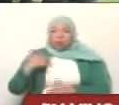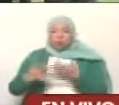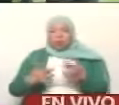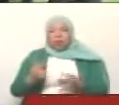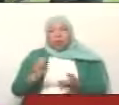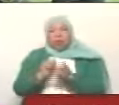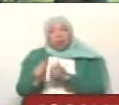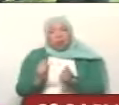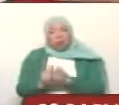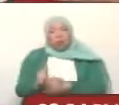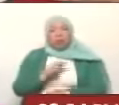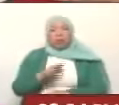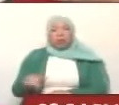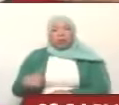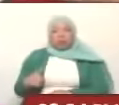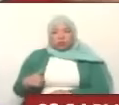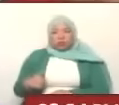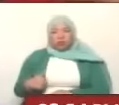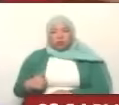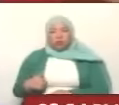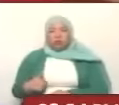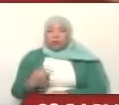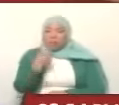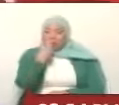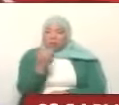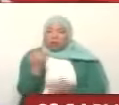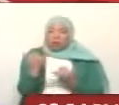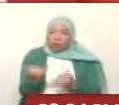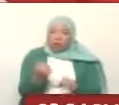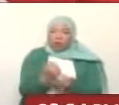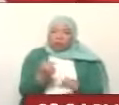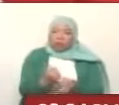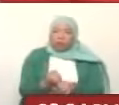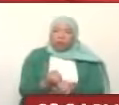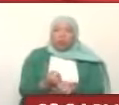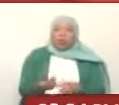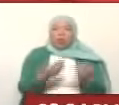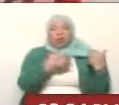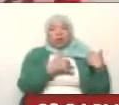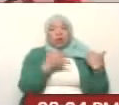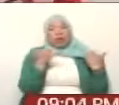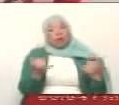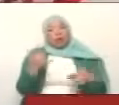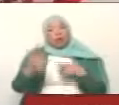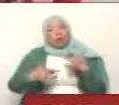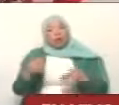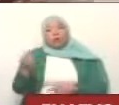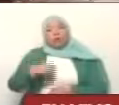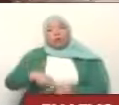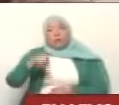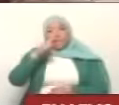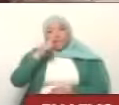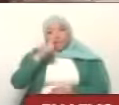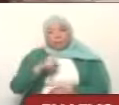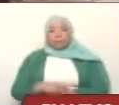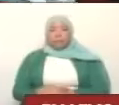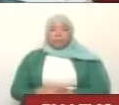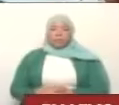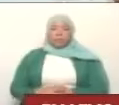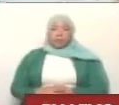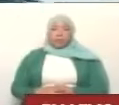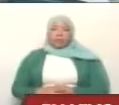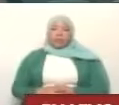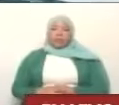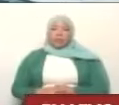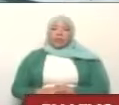los de Portuguesa, los pueblos que ha visitado usted momentáneamente, tiene esa receptividad, como los de Mamera y todas las que usted